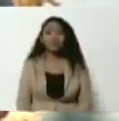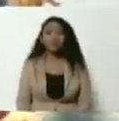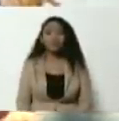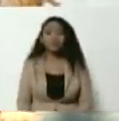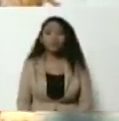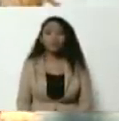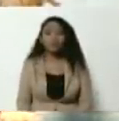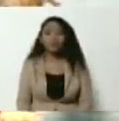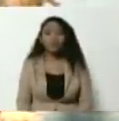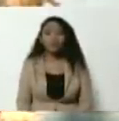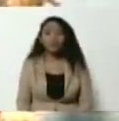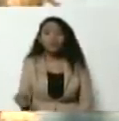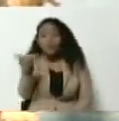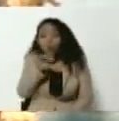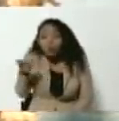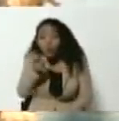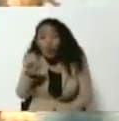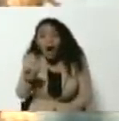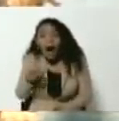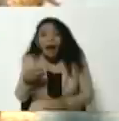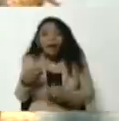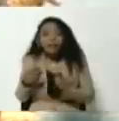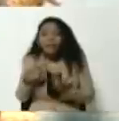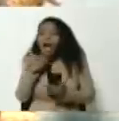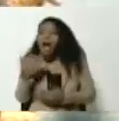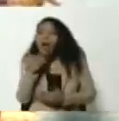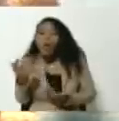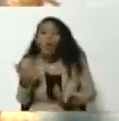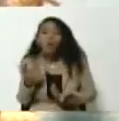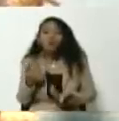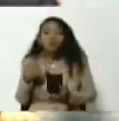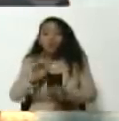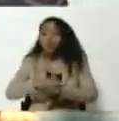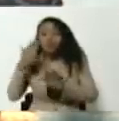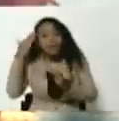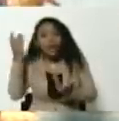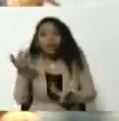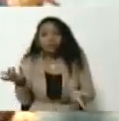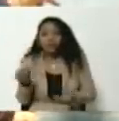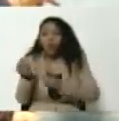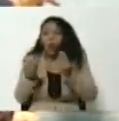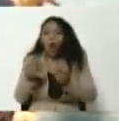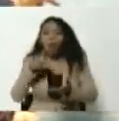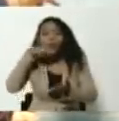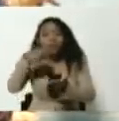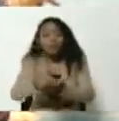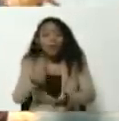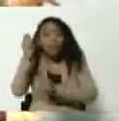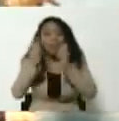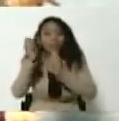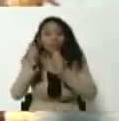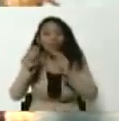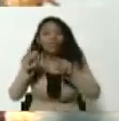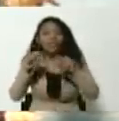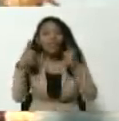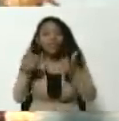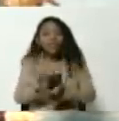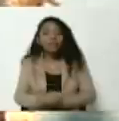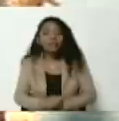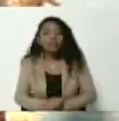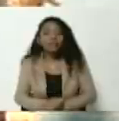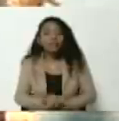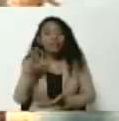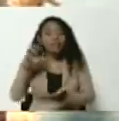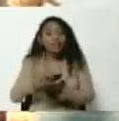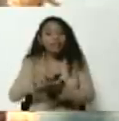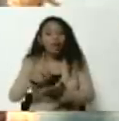Ni siquiera se puso a buscar en algún lado, en Wikipedia, en algún lado, cómo se llamaba el diputado de Vargas, del estado